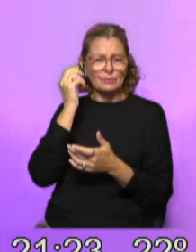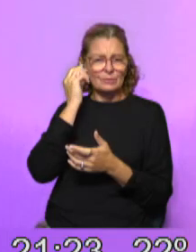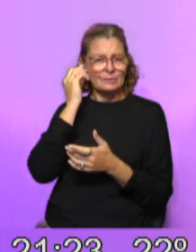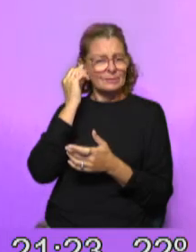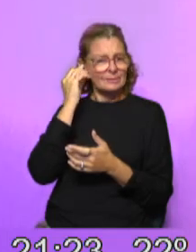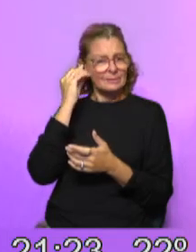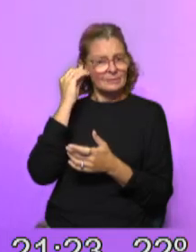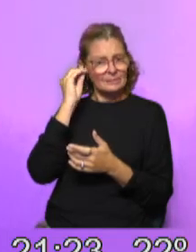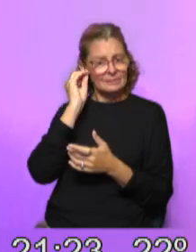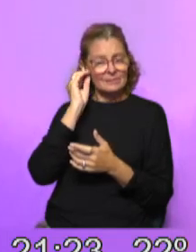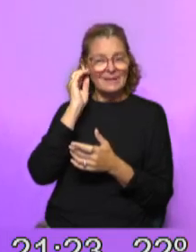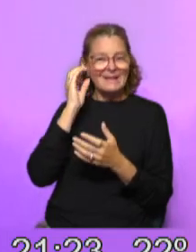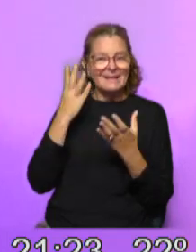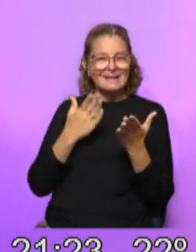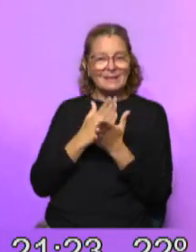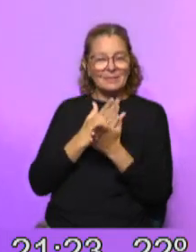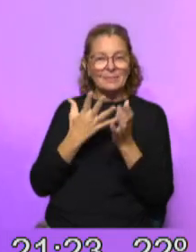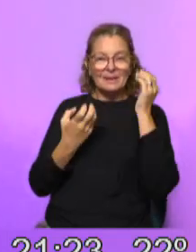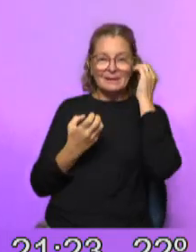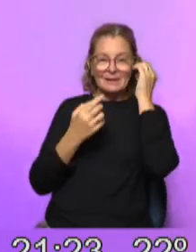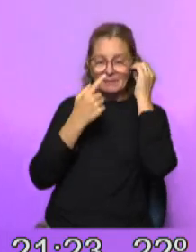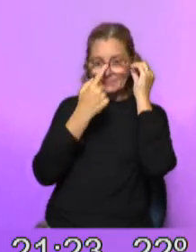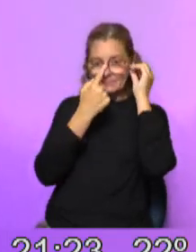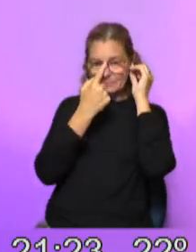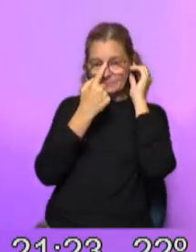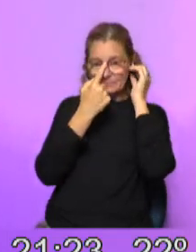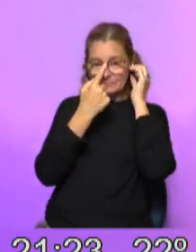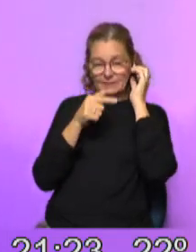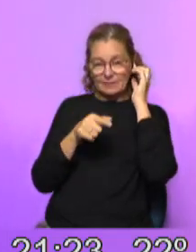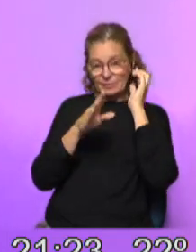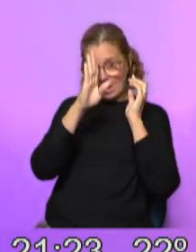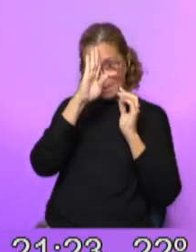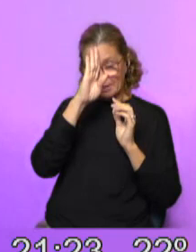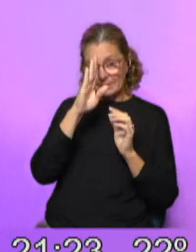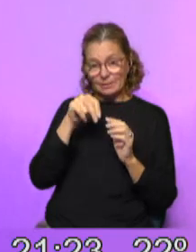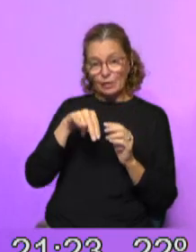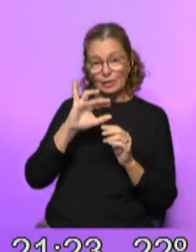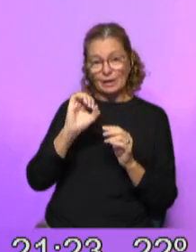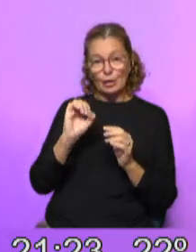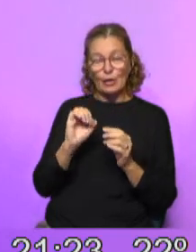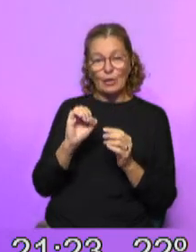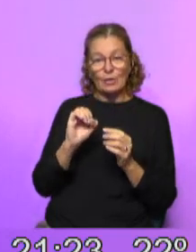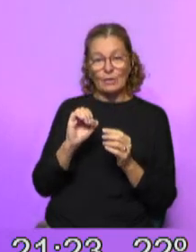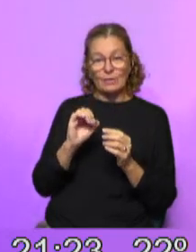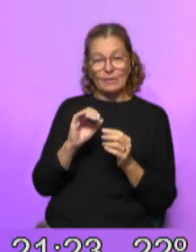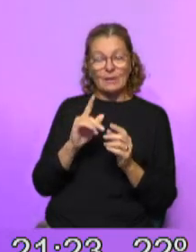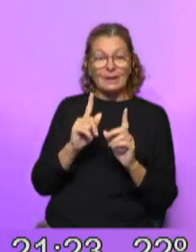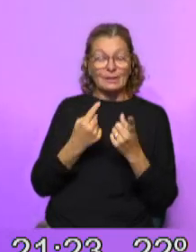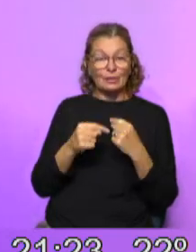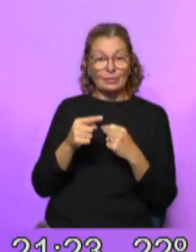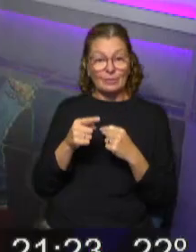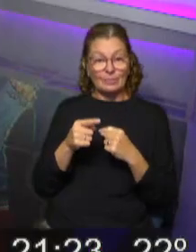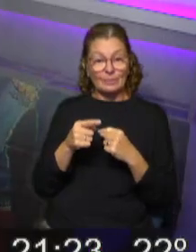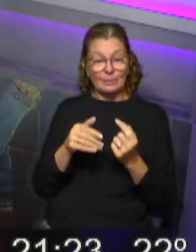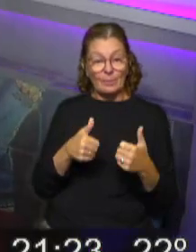siempre quise hacer un cómic. Por eso es que estaba en el curso este con Nicolás, donde nos conocimos. Uh-huh. Y cuando